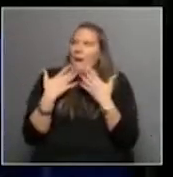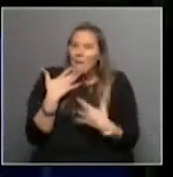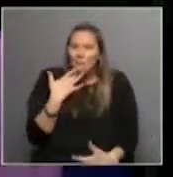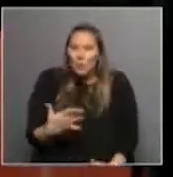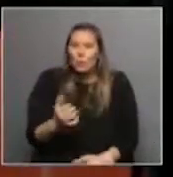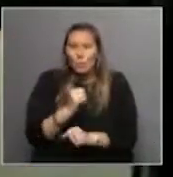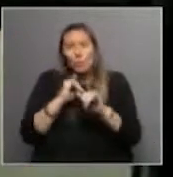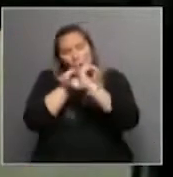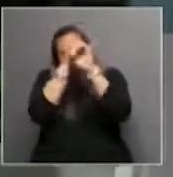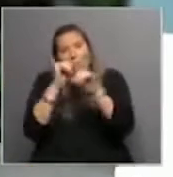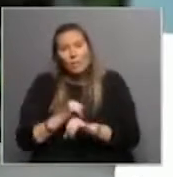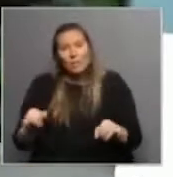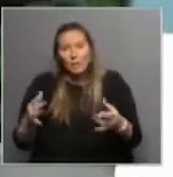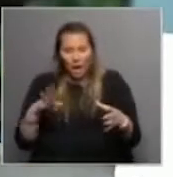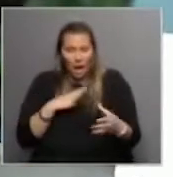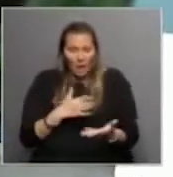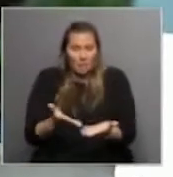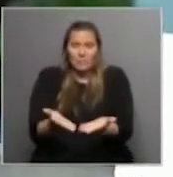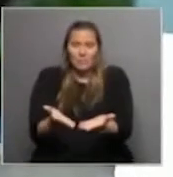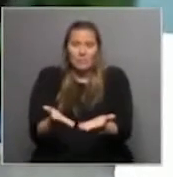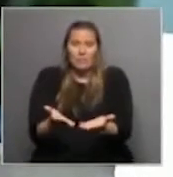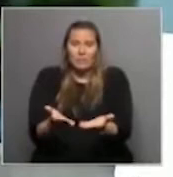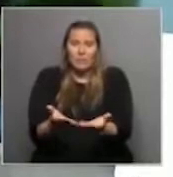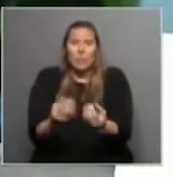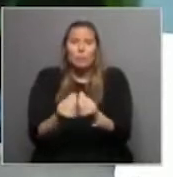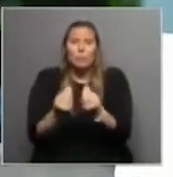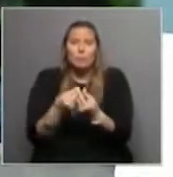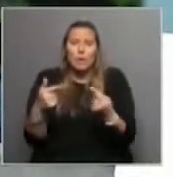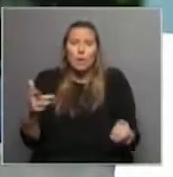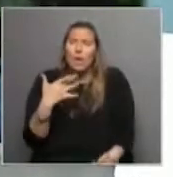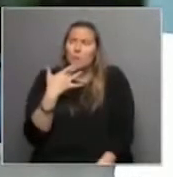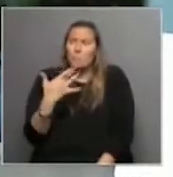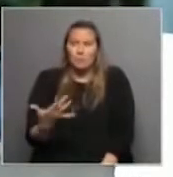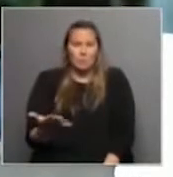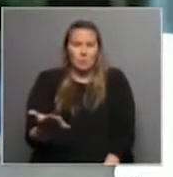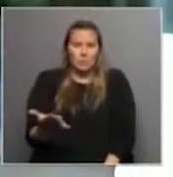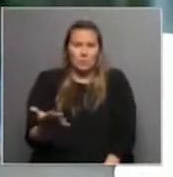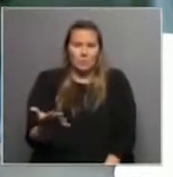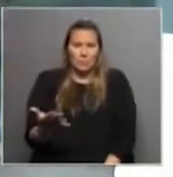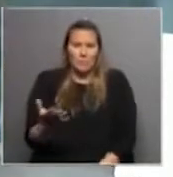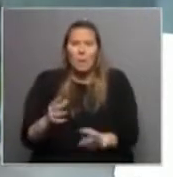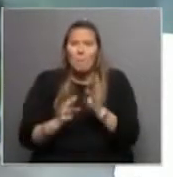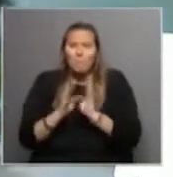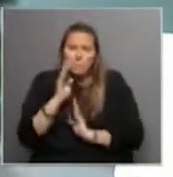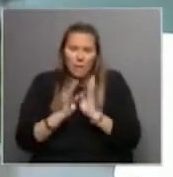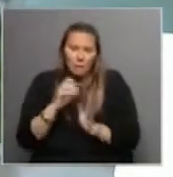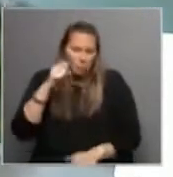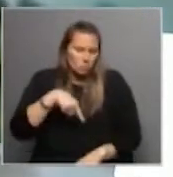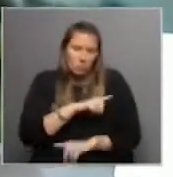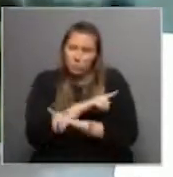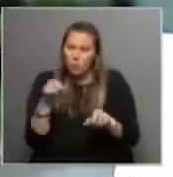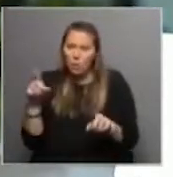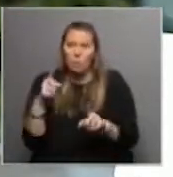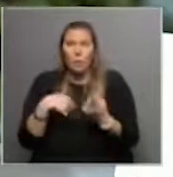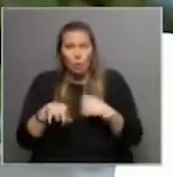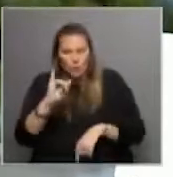con lo que tenemos acá tenemos una cantidad de cosas hermosísima los hay plantas que no son nuestras pero